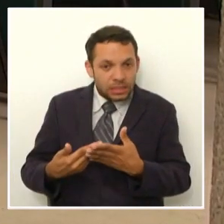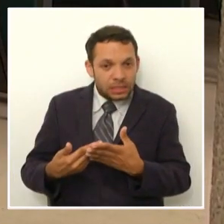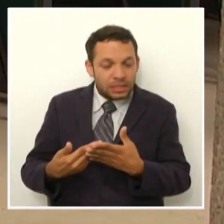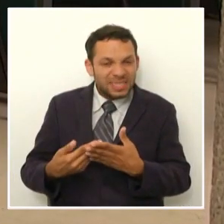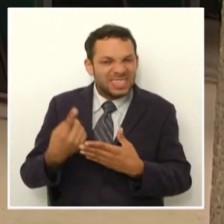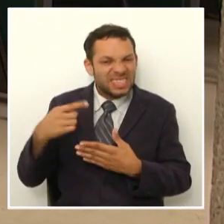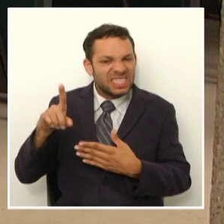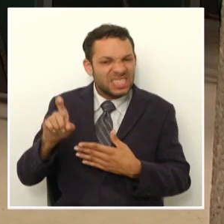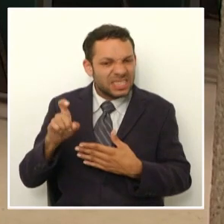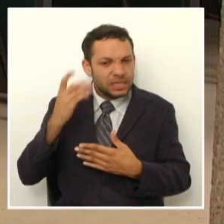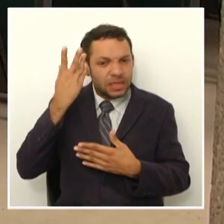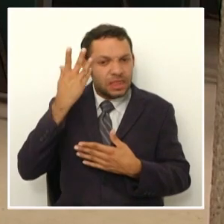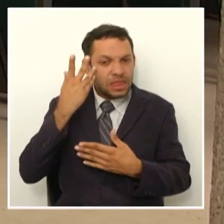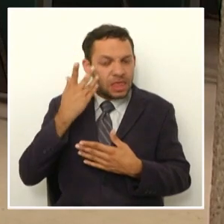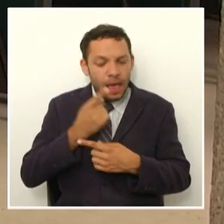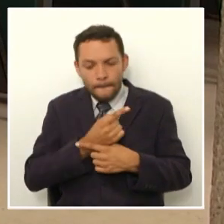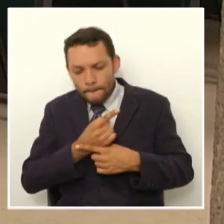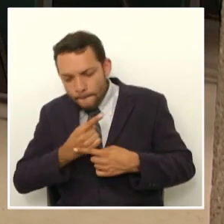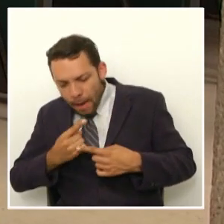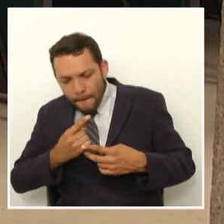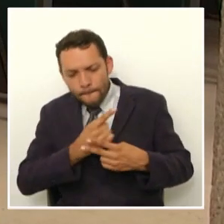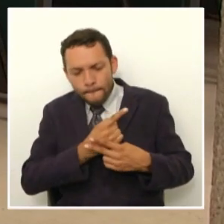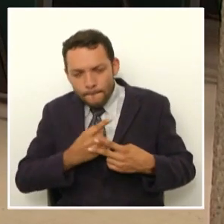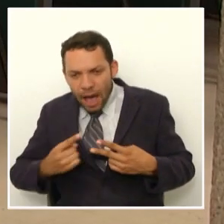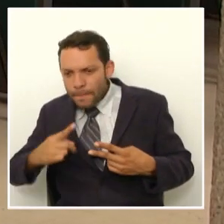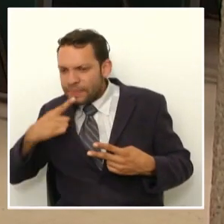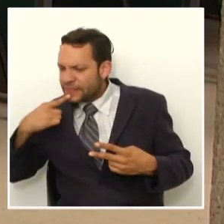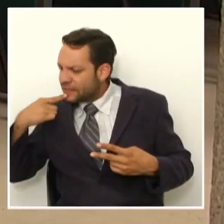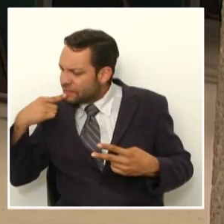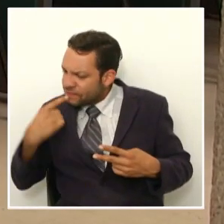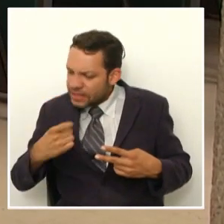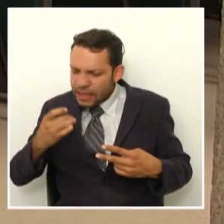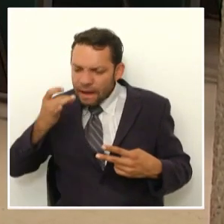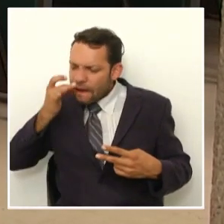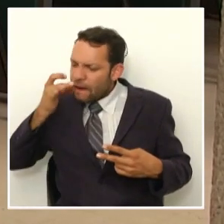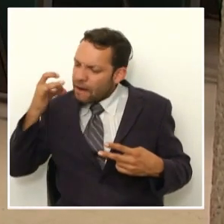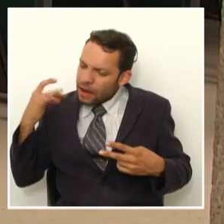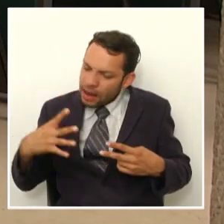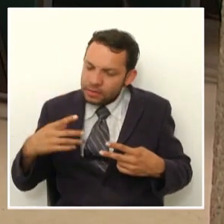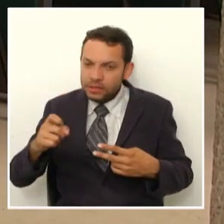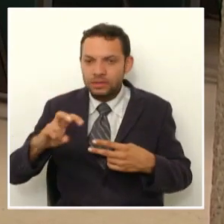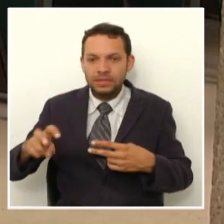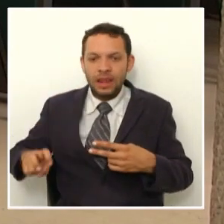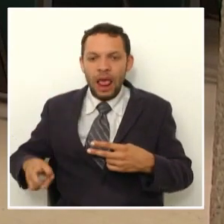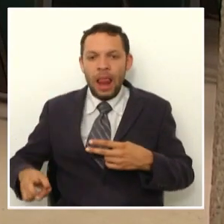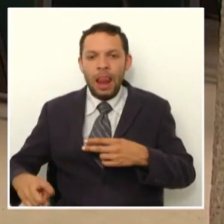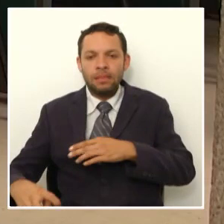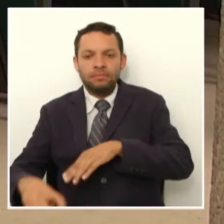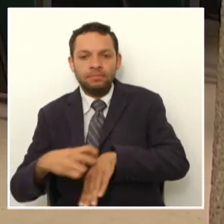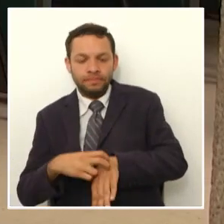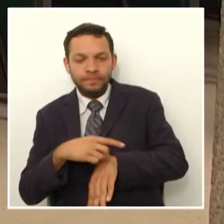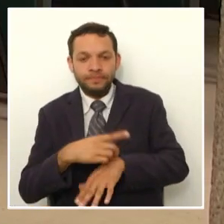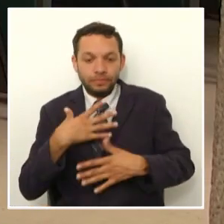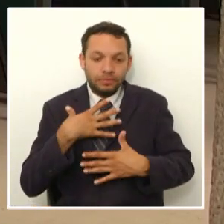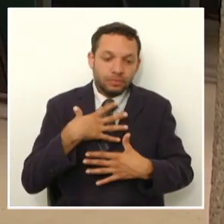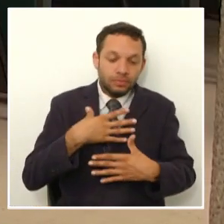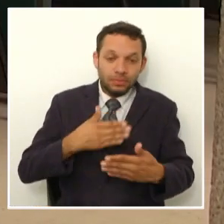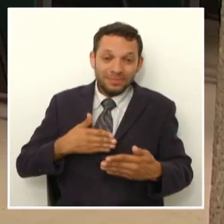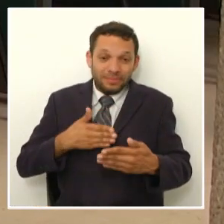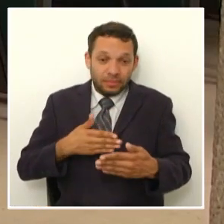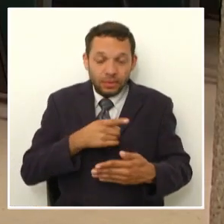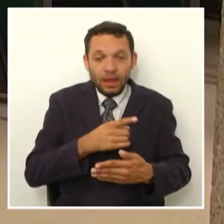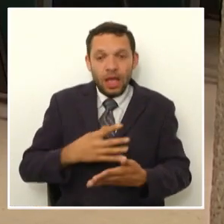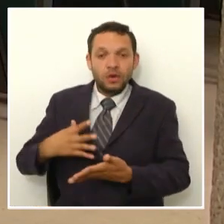días, en lo que yo considero es posiblemente el primer caso de cuidado intensivo en Colombia. Con este equipo, que es un